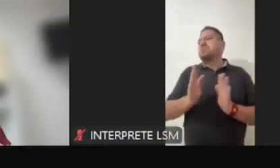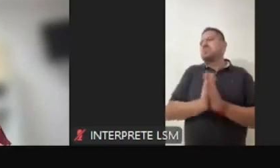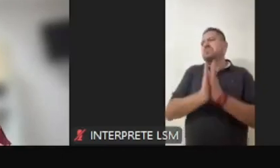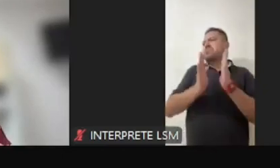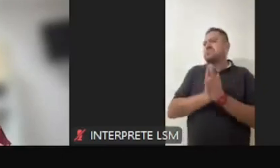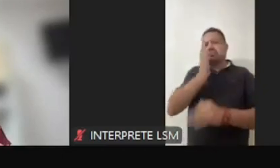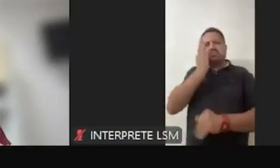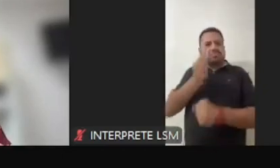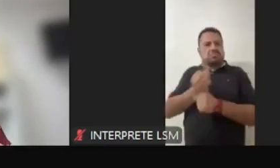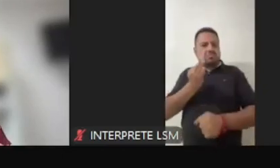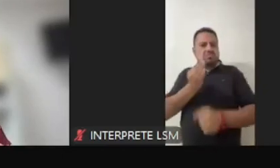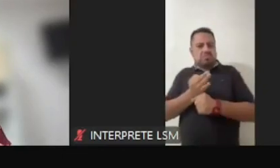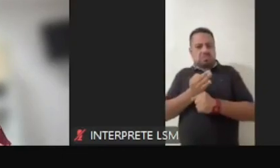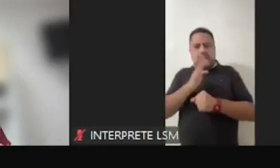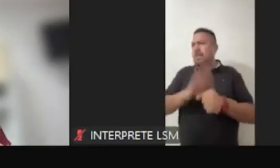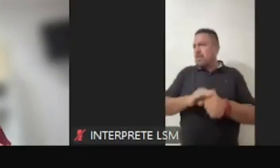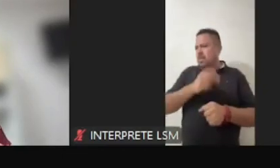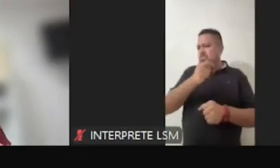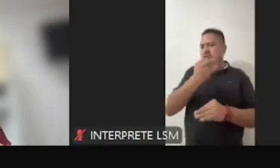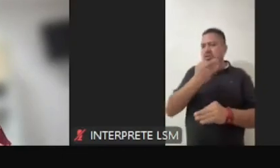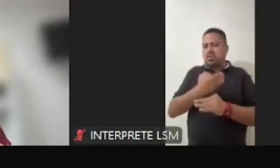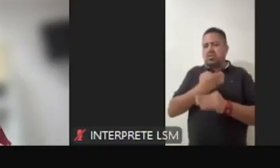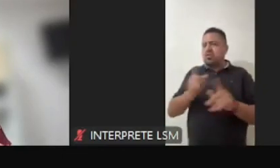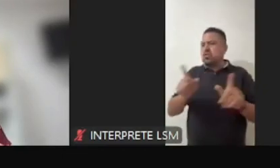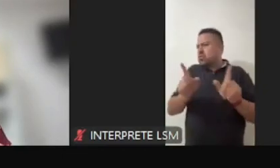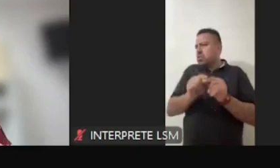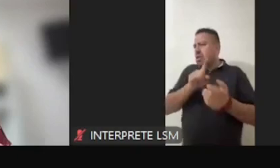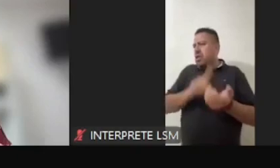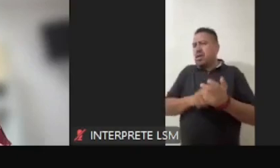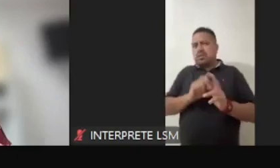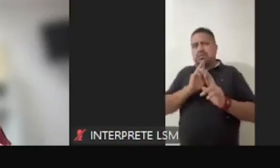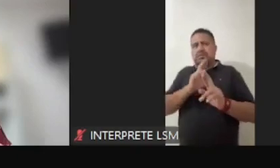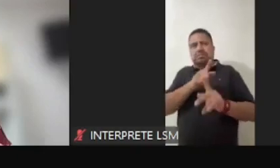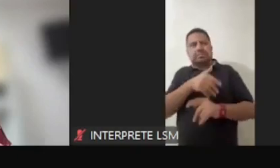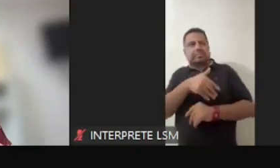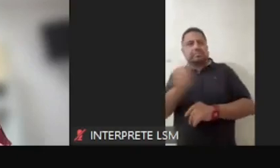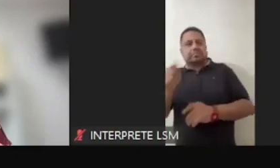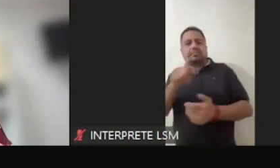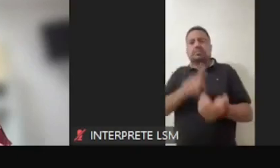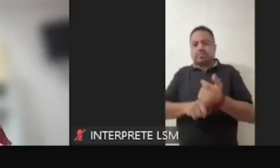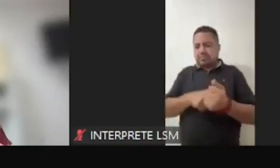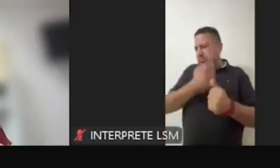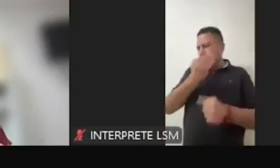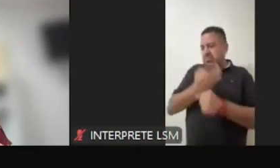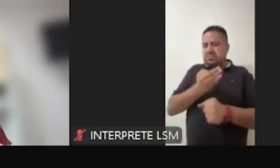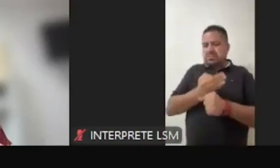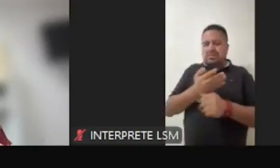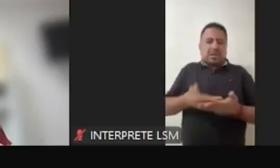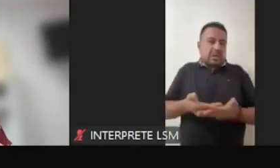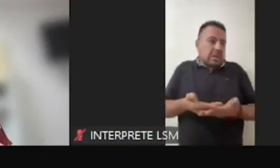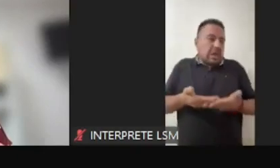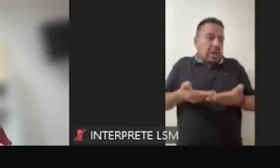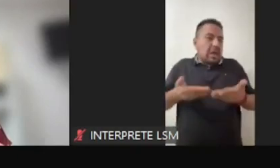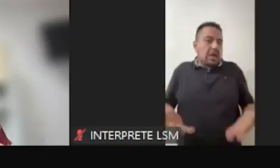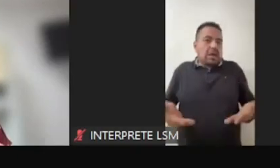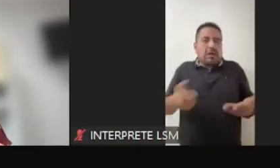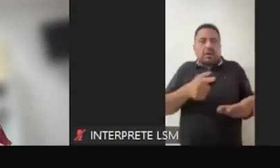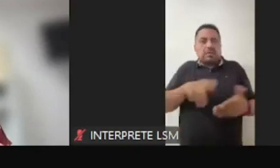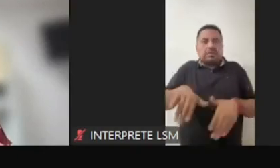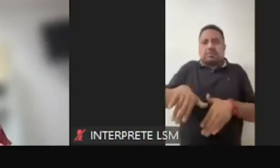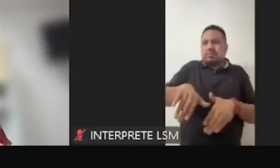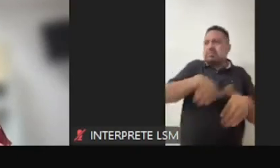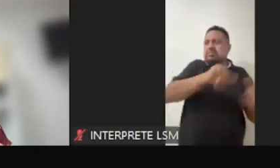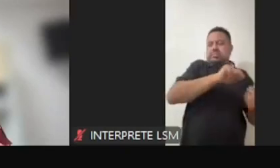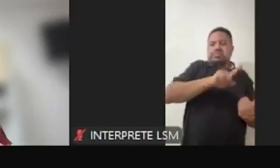en la deliberación Por lo cual será resuelto sin su presencia y en consecuencia En este acto se ausentará de la